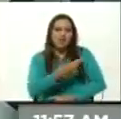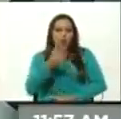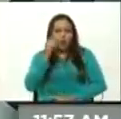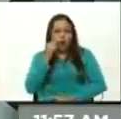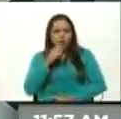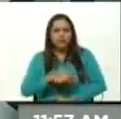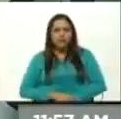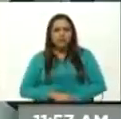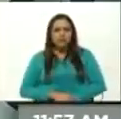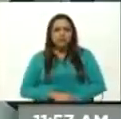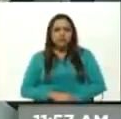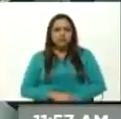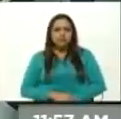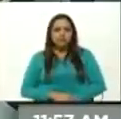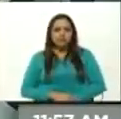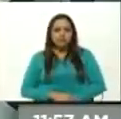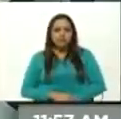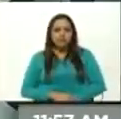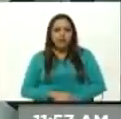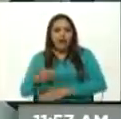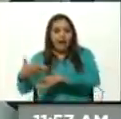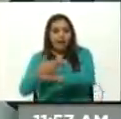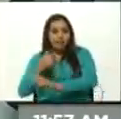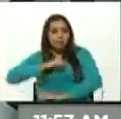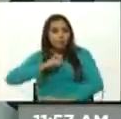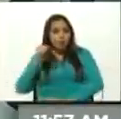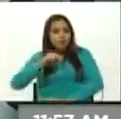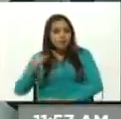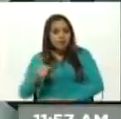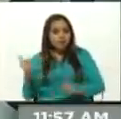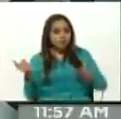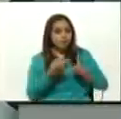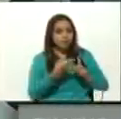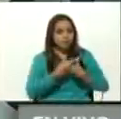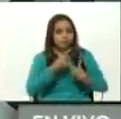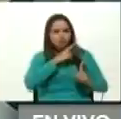Lashman. A los exfuncionarios, Ronald